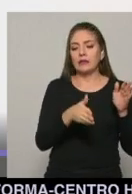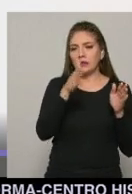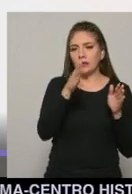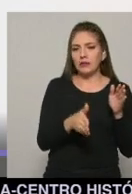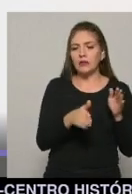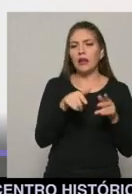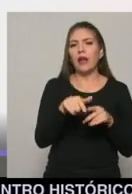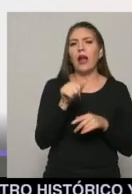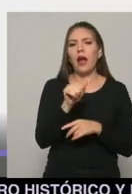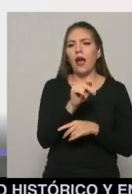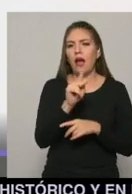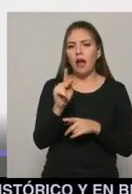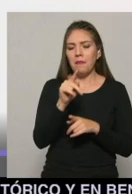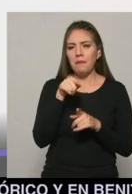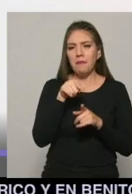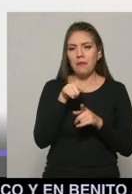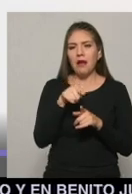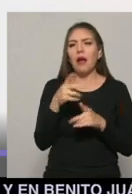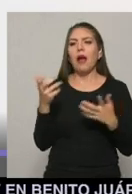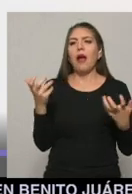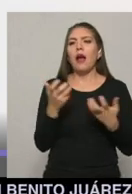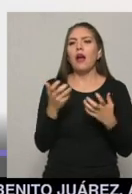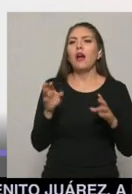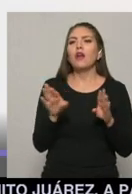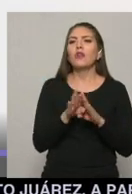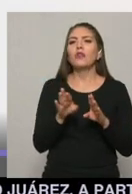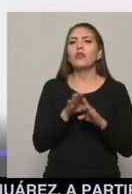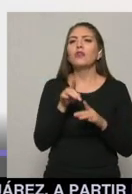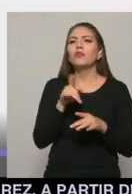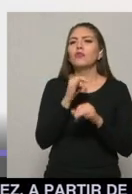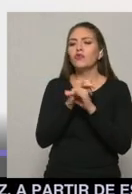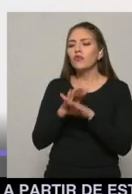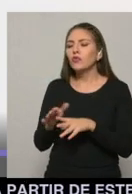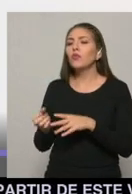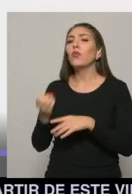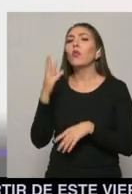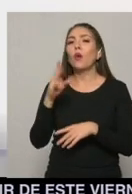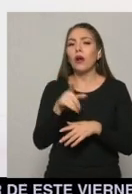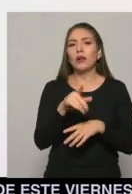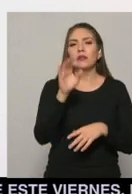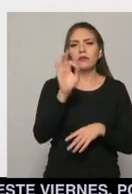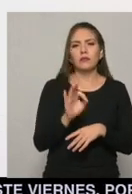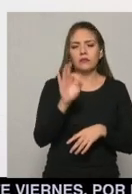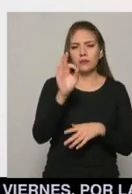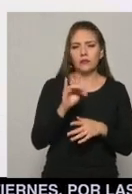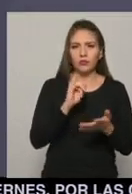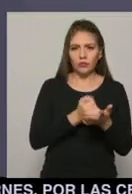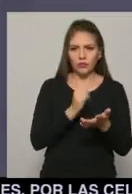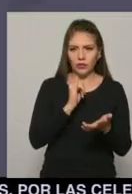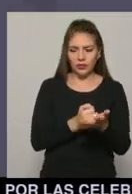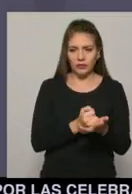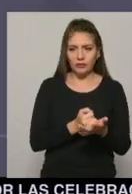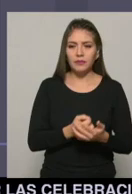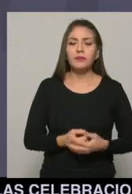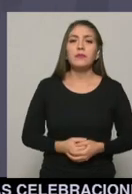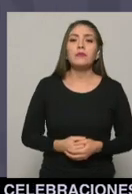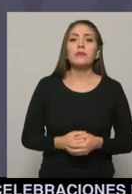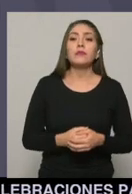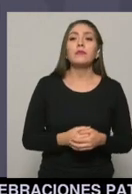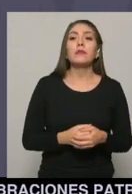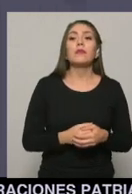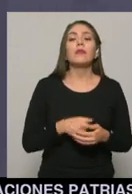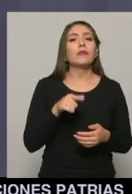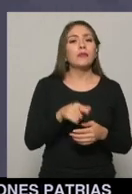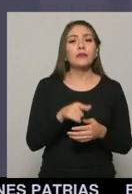esa plataforma tiene que retener e informar el impuesto sobre la renta. Es importante aclarar que no es